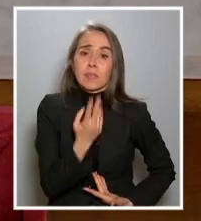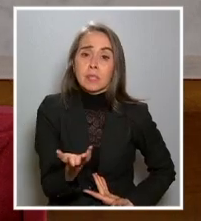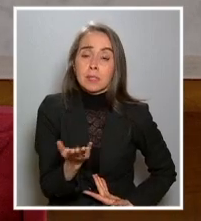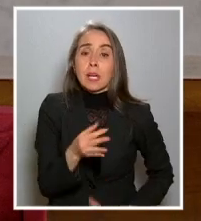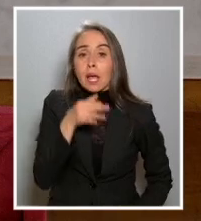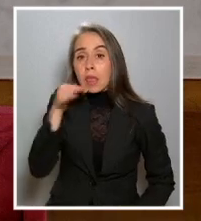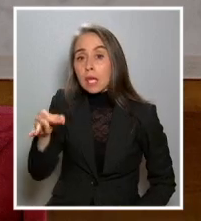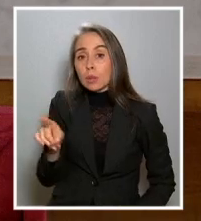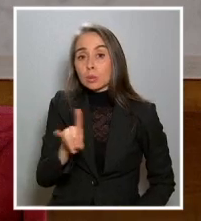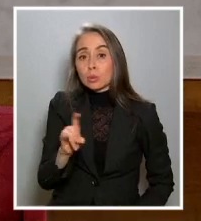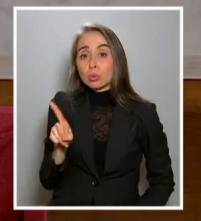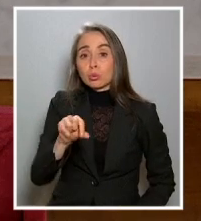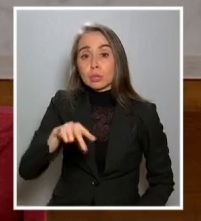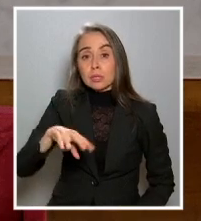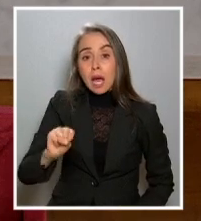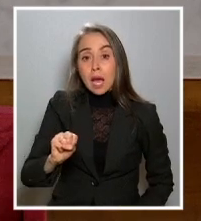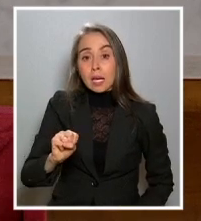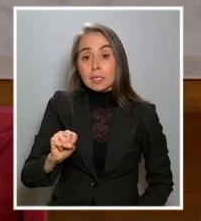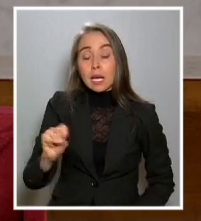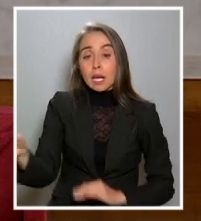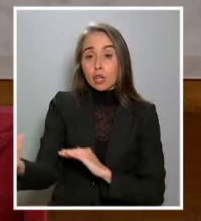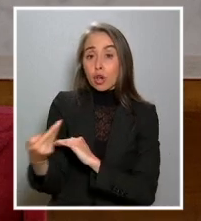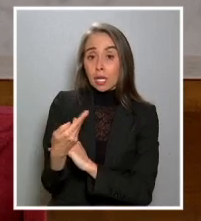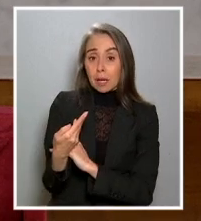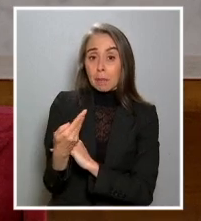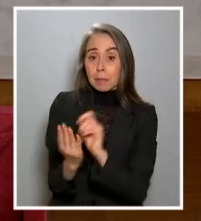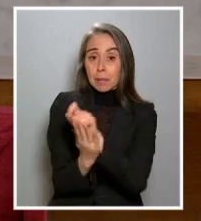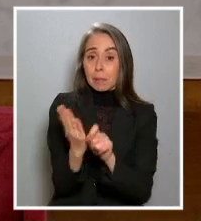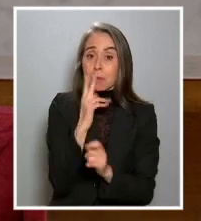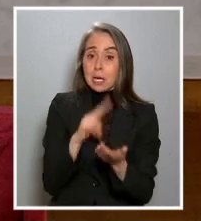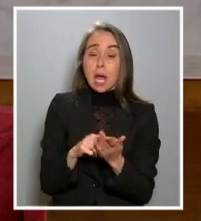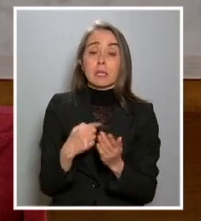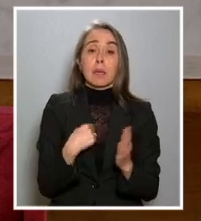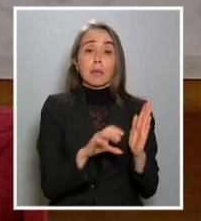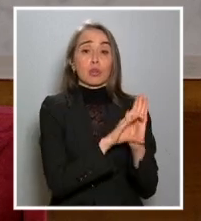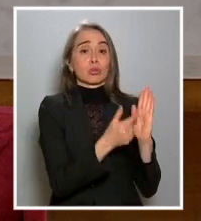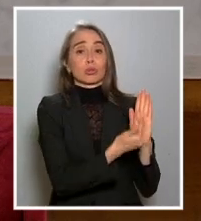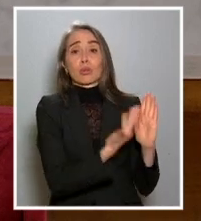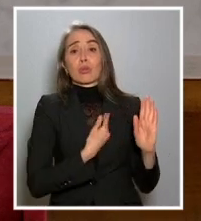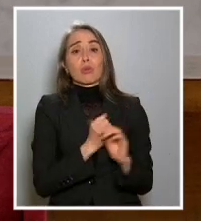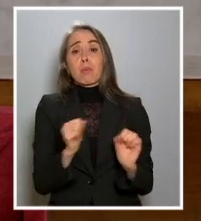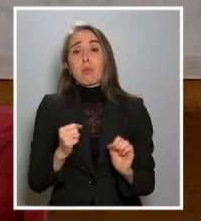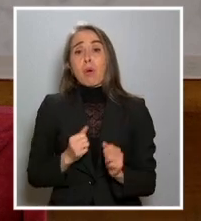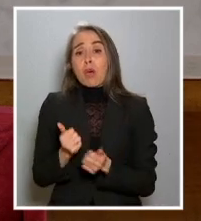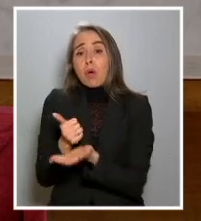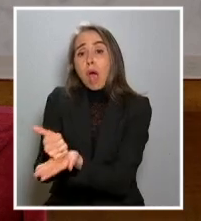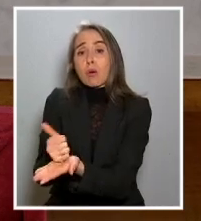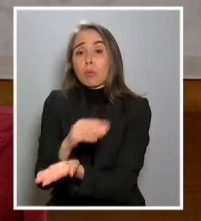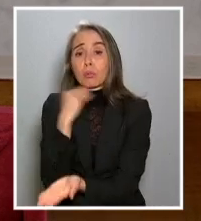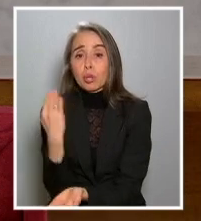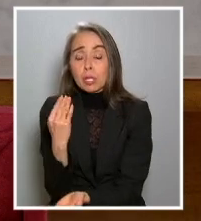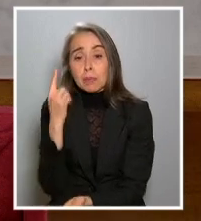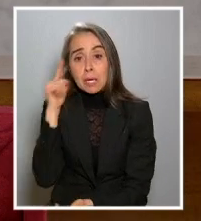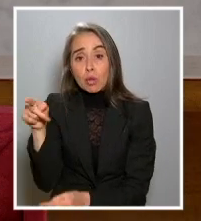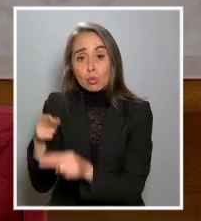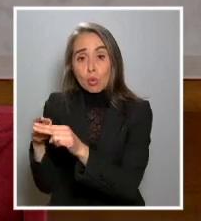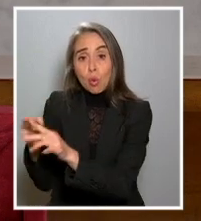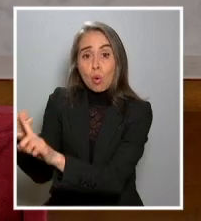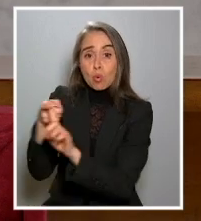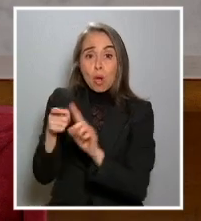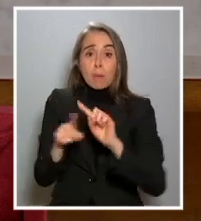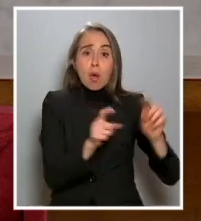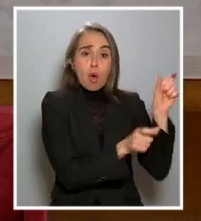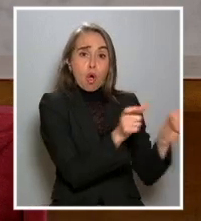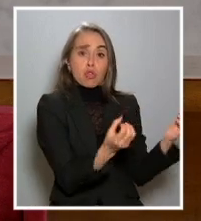Le digo a Susana que lo que me pides no está dentro de mis atribuciones. Pero en tu nombre y en lo de tantos